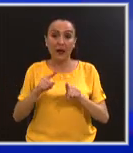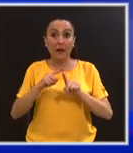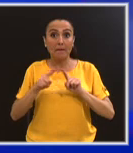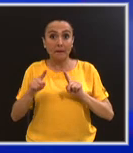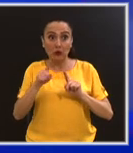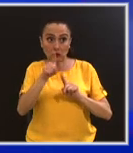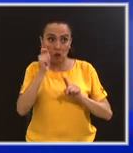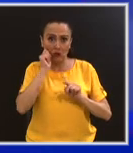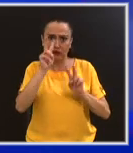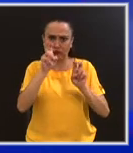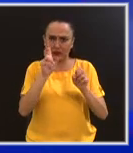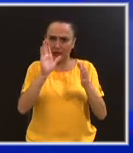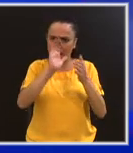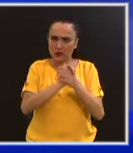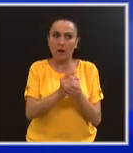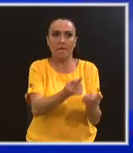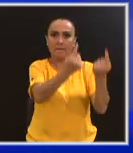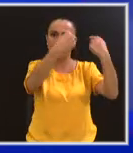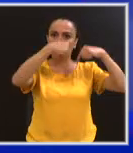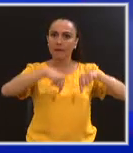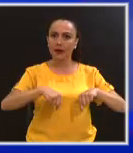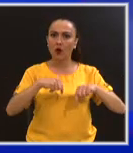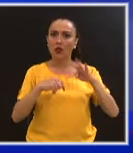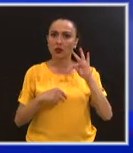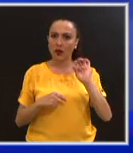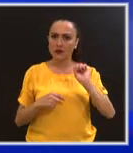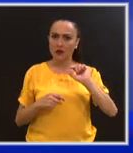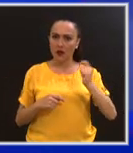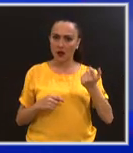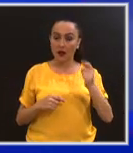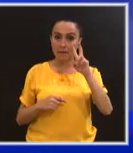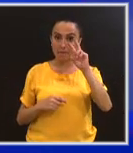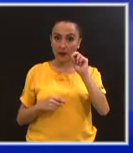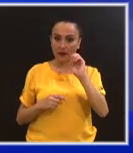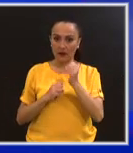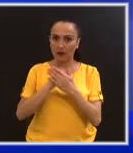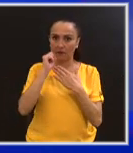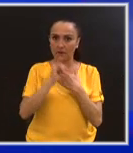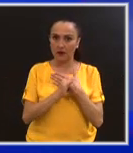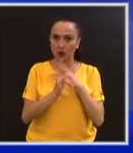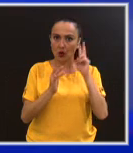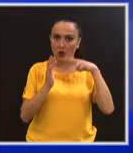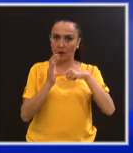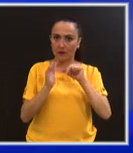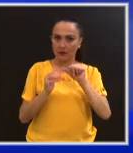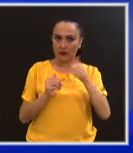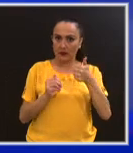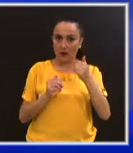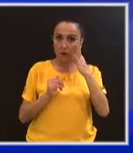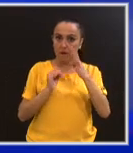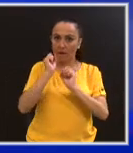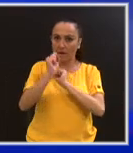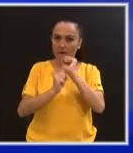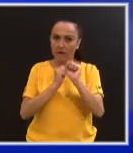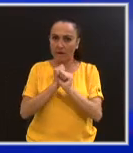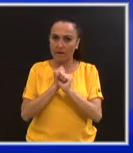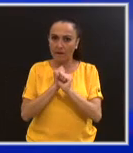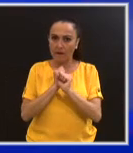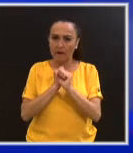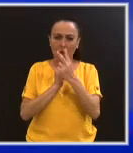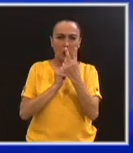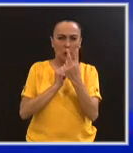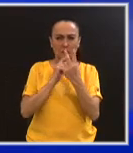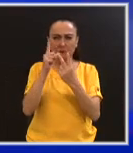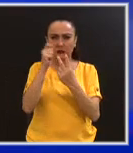supuestamente se casó vino aquí específicamente el 20 de mayo del 2010 4 años y un par de